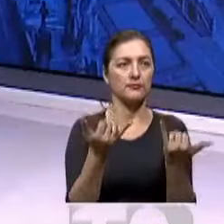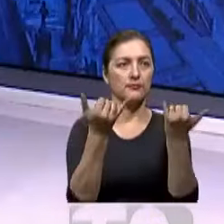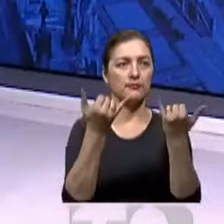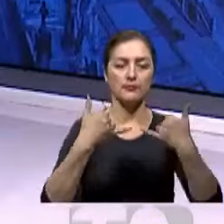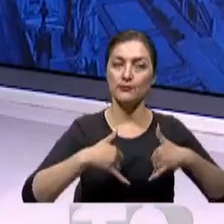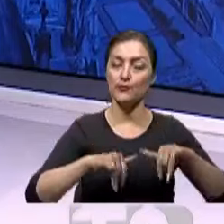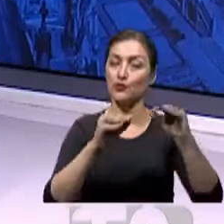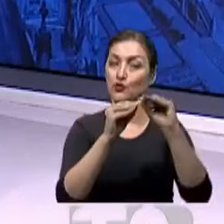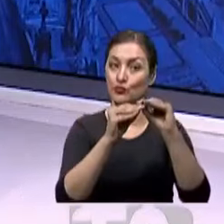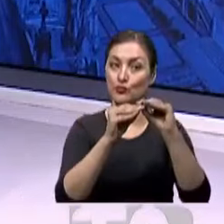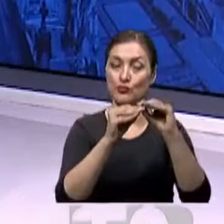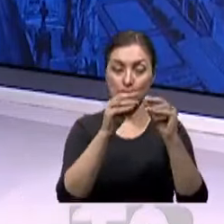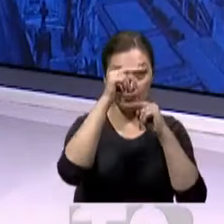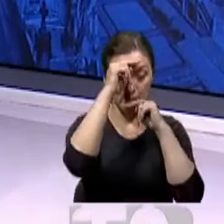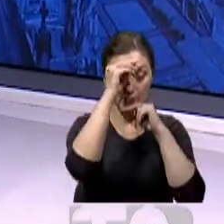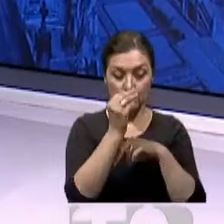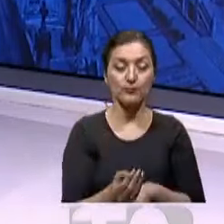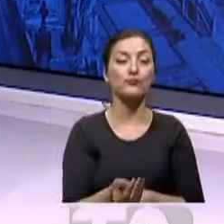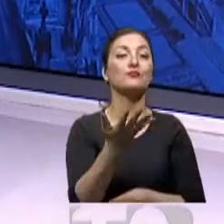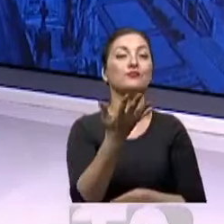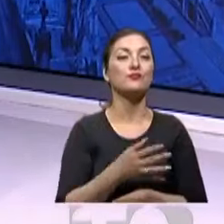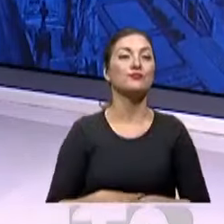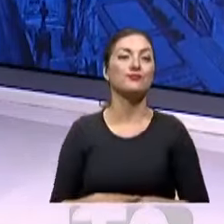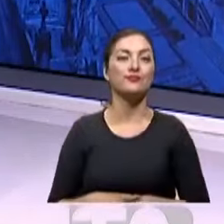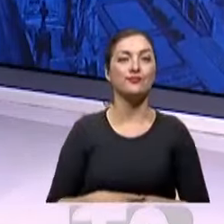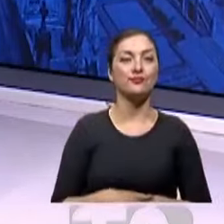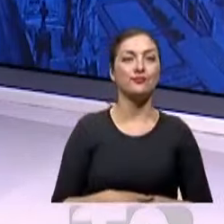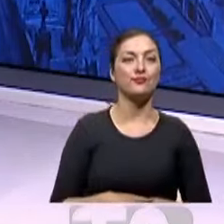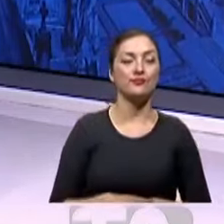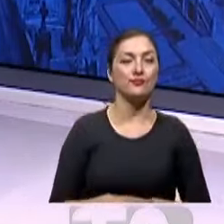hora. Regreso a estudio con ustedes, que nos tienen más noticias. Amigos, muy buenos días. Bueno.